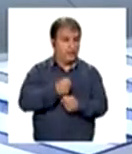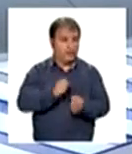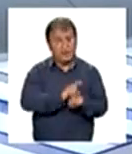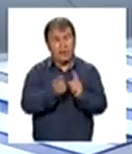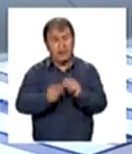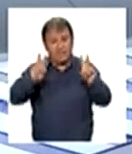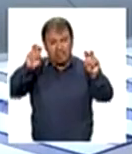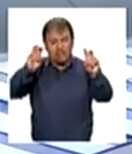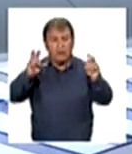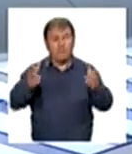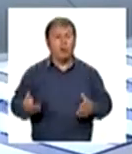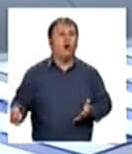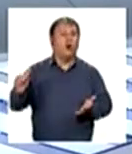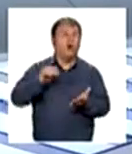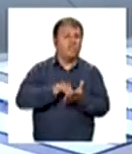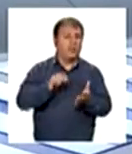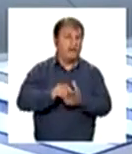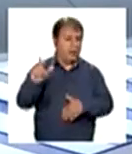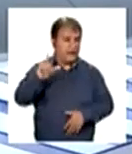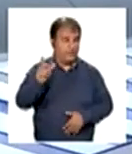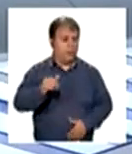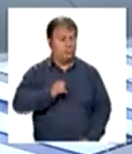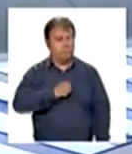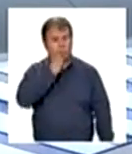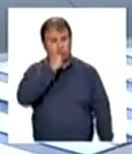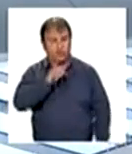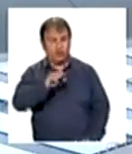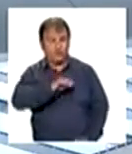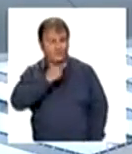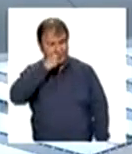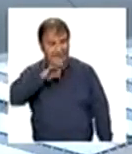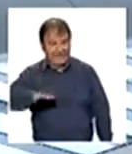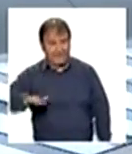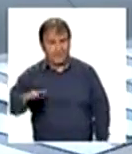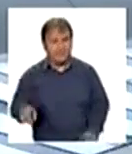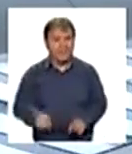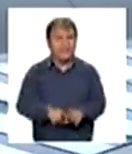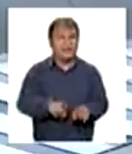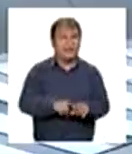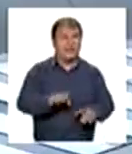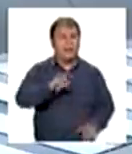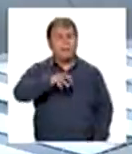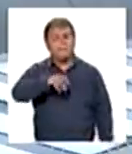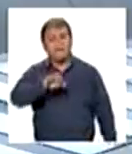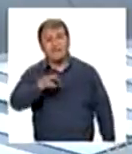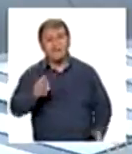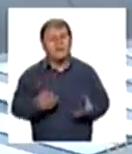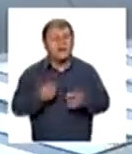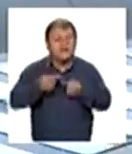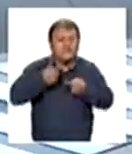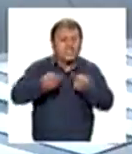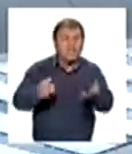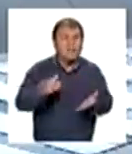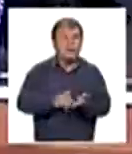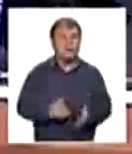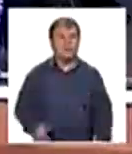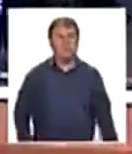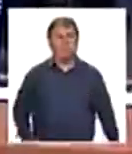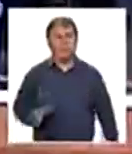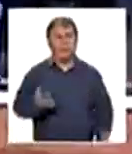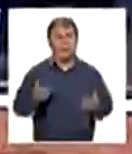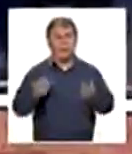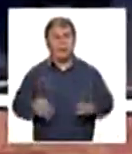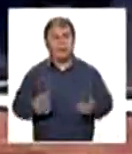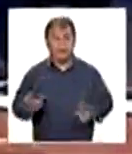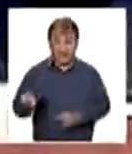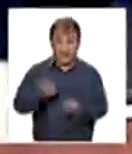tema porque vuelve a las pantallas de Latina Yo Soy Kids y Mari Calixtro se acaba de ir para allá para tenernos más detalles. Mari, adelante. Ay, lo que pasa es